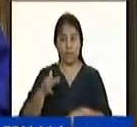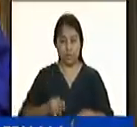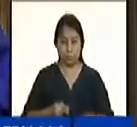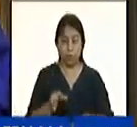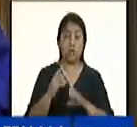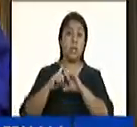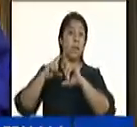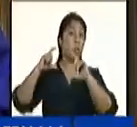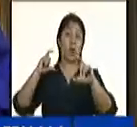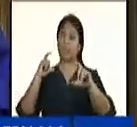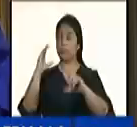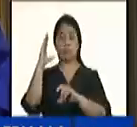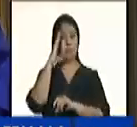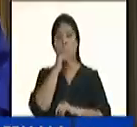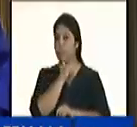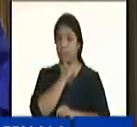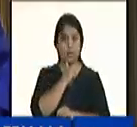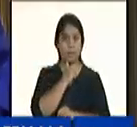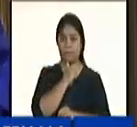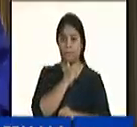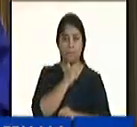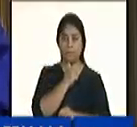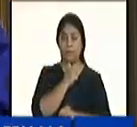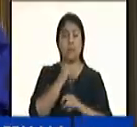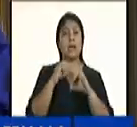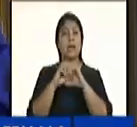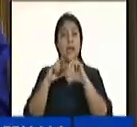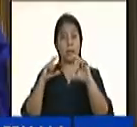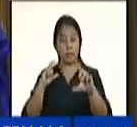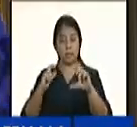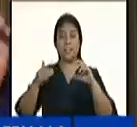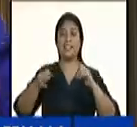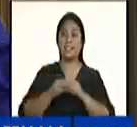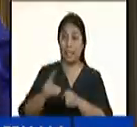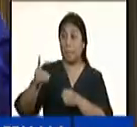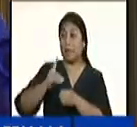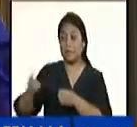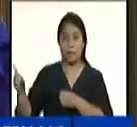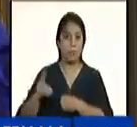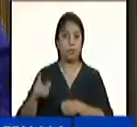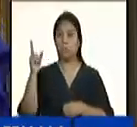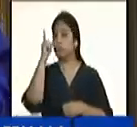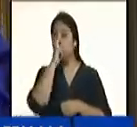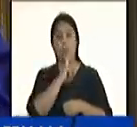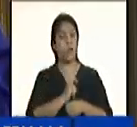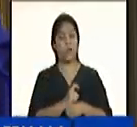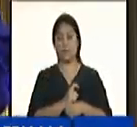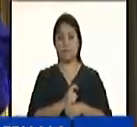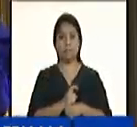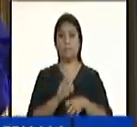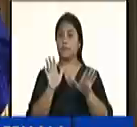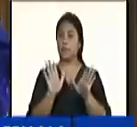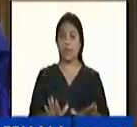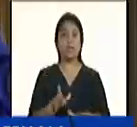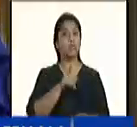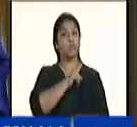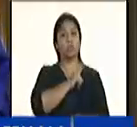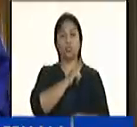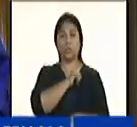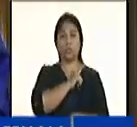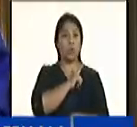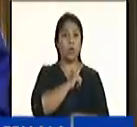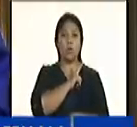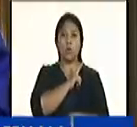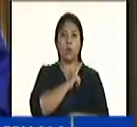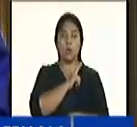urbano ni extraurbano de entre los departamentos, sino que quedan única y